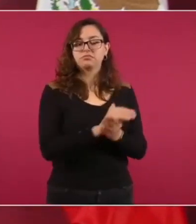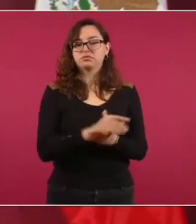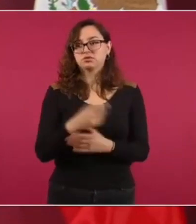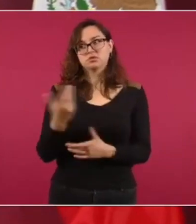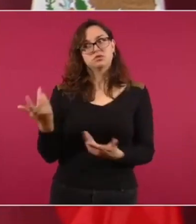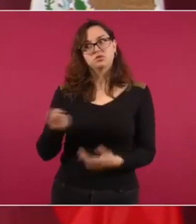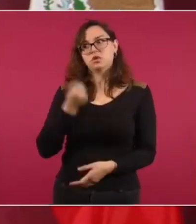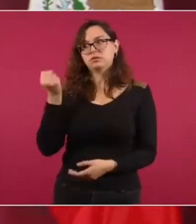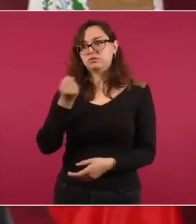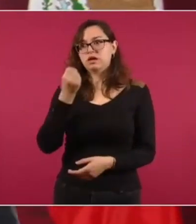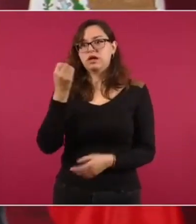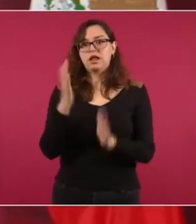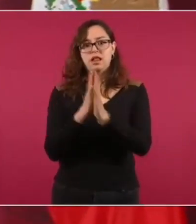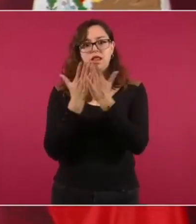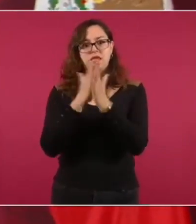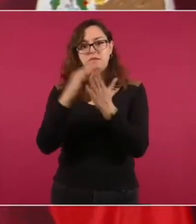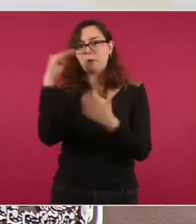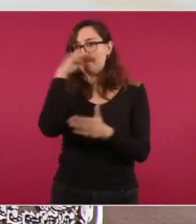pues se